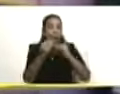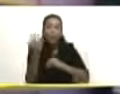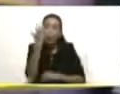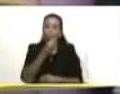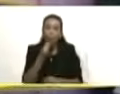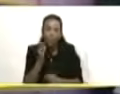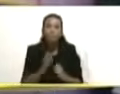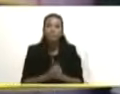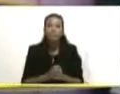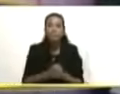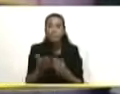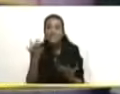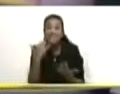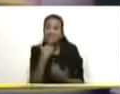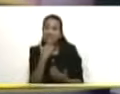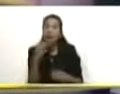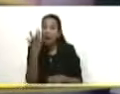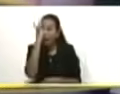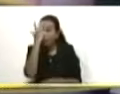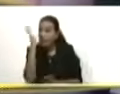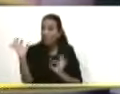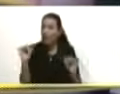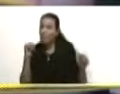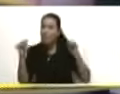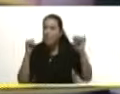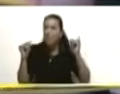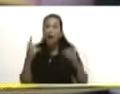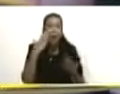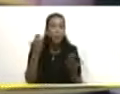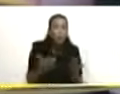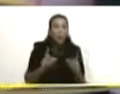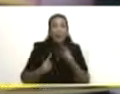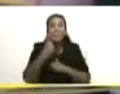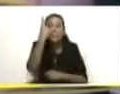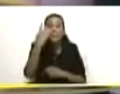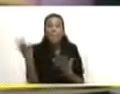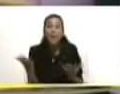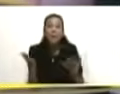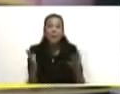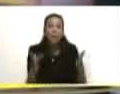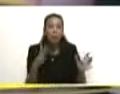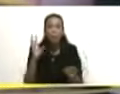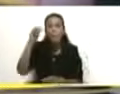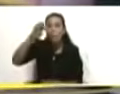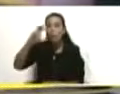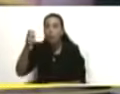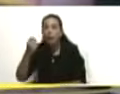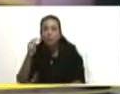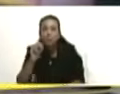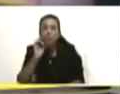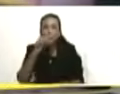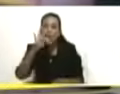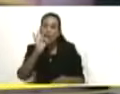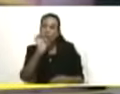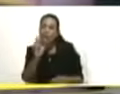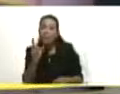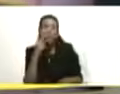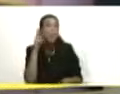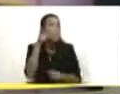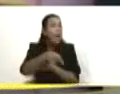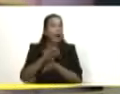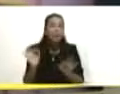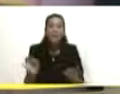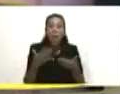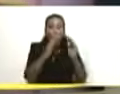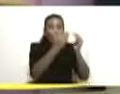juventud. Se acerca carnaval, así que en carnaval ustedes conocerán el primer Mostacho Fest, pero además el Mostacho Fest llegará a